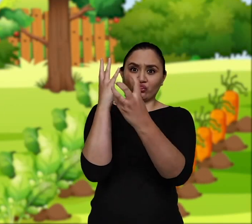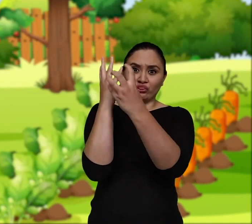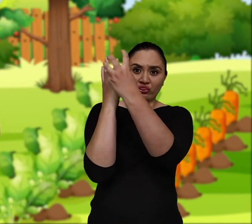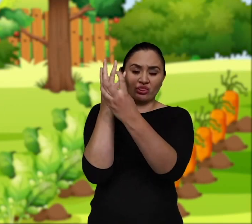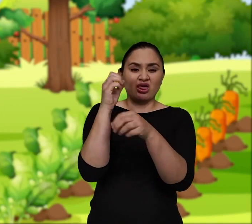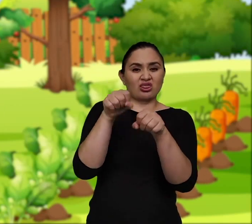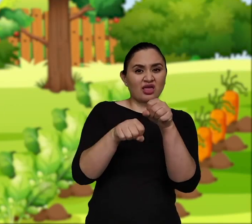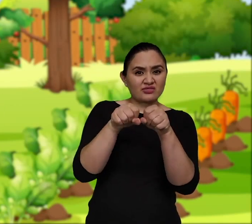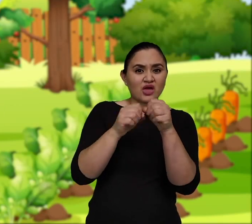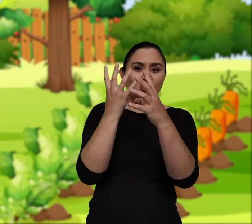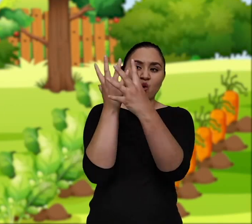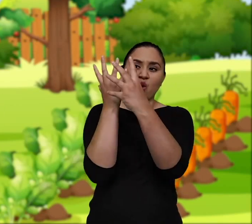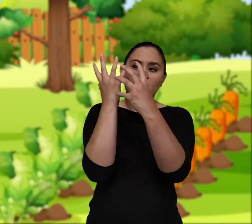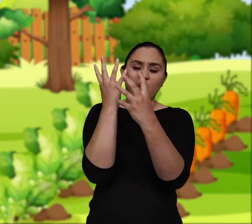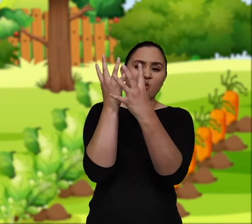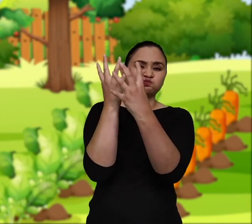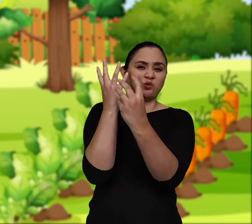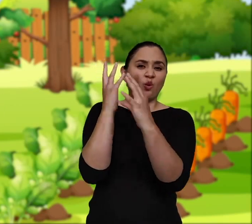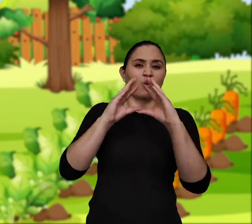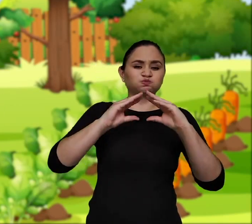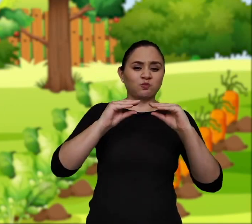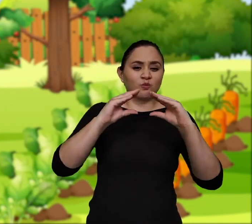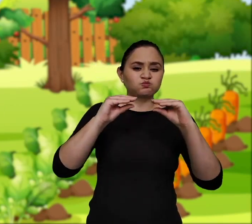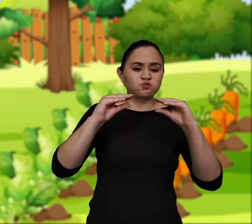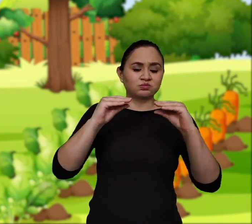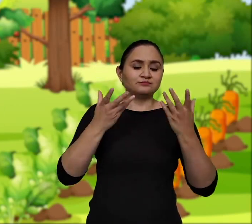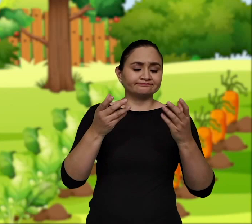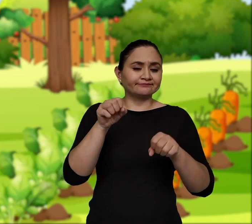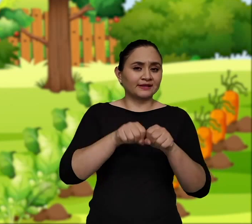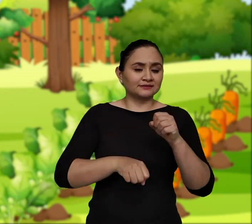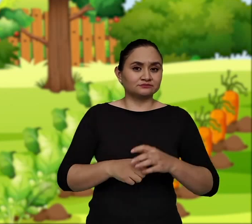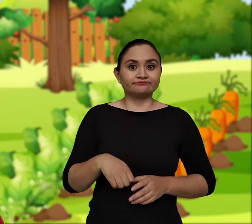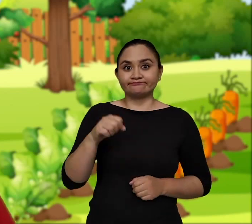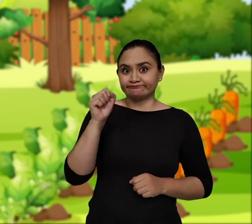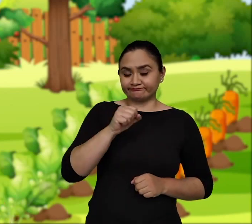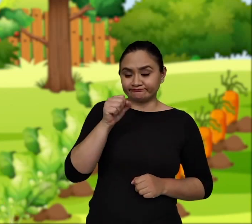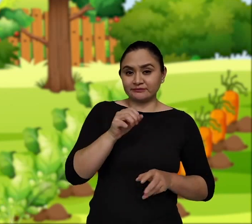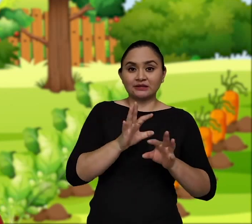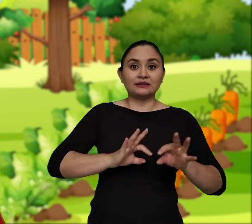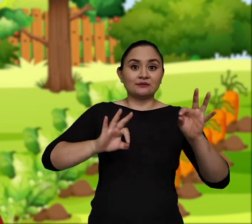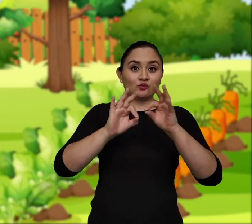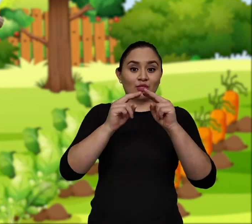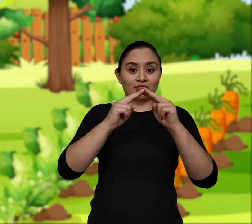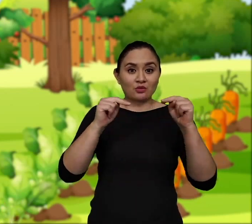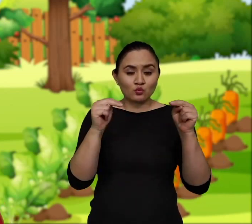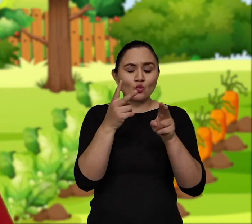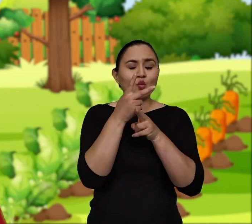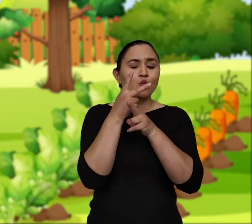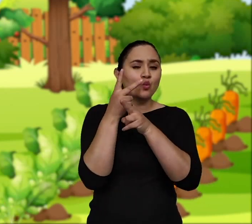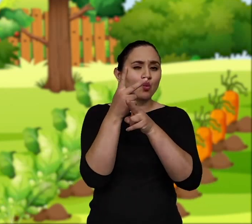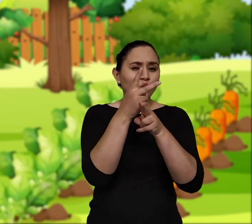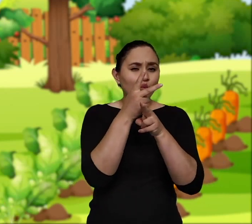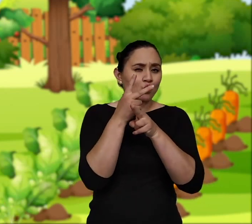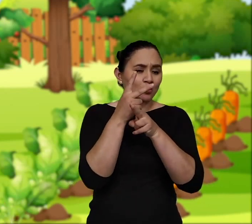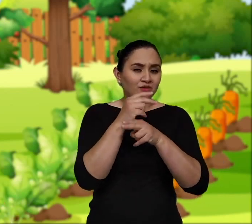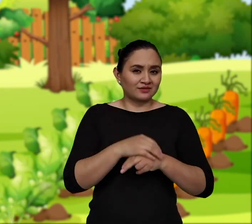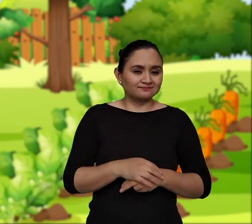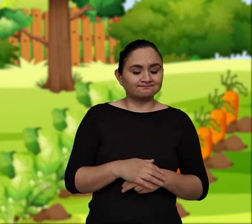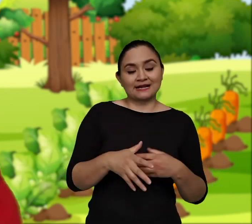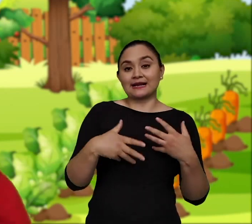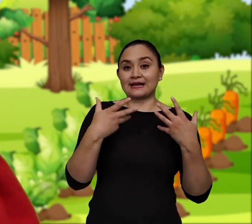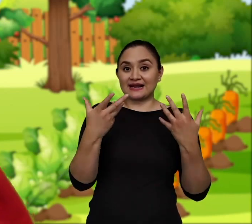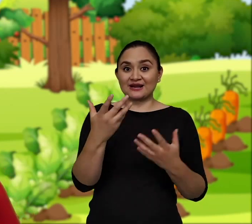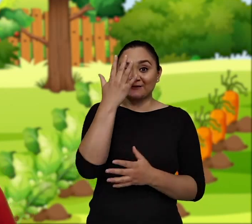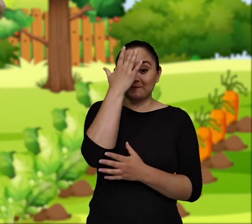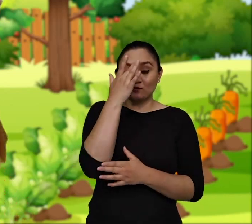o dañado por filtraciones de agua. Sí, siempre hay que tratar bien a la naturaleza, Claudia.